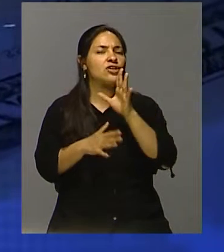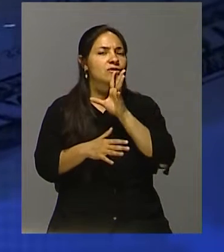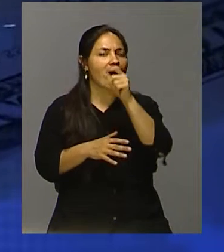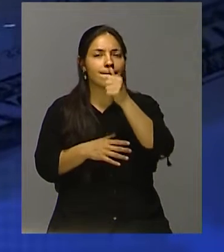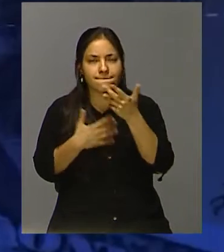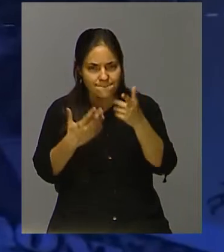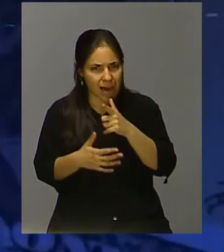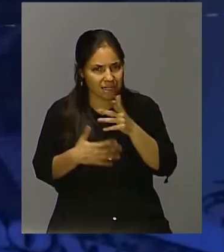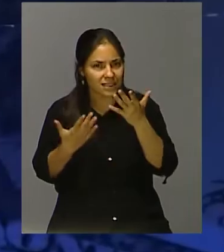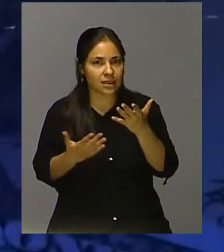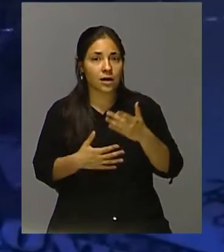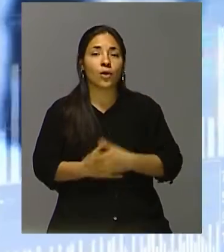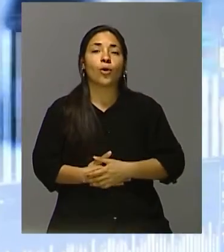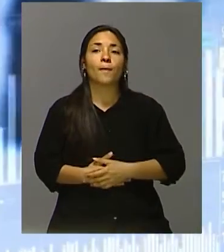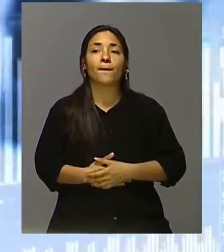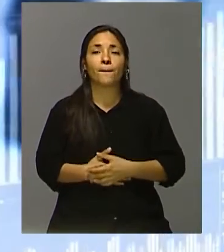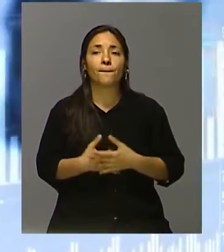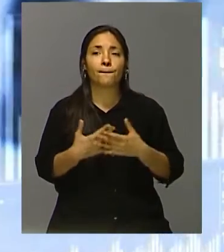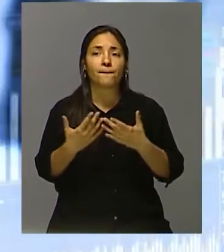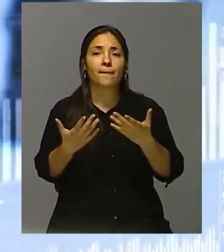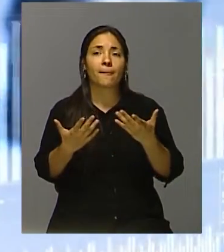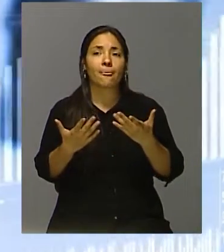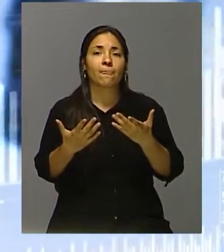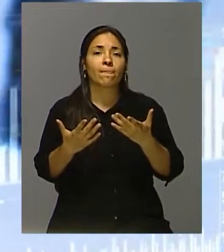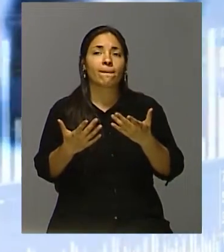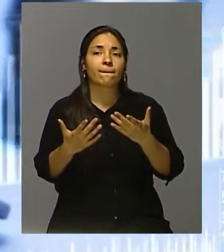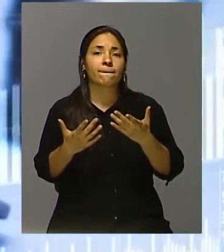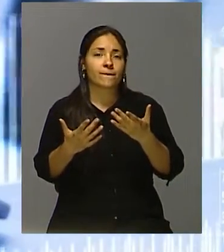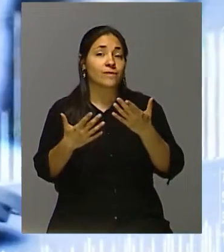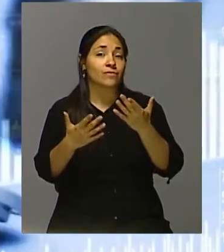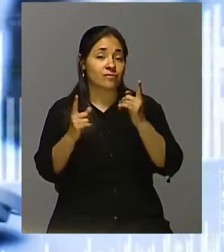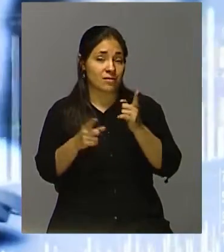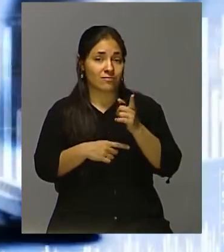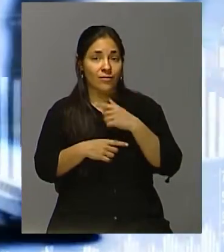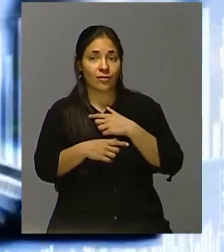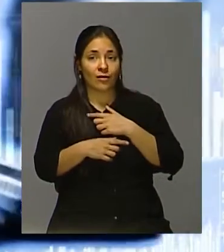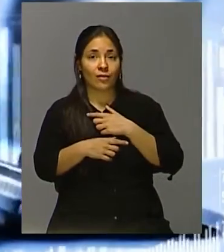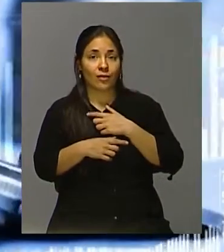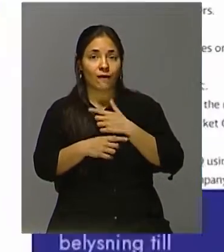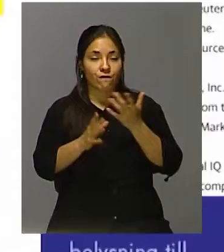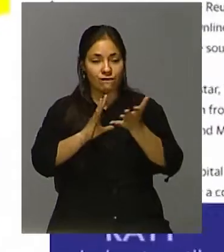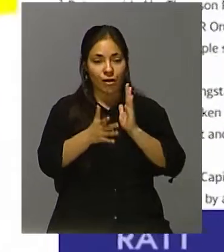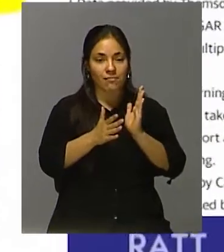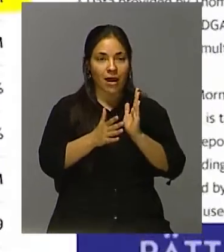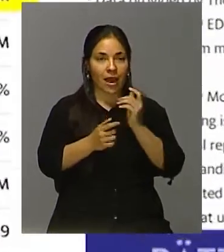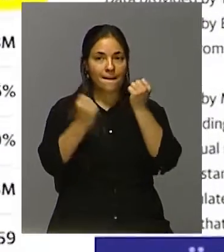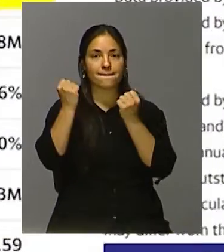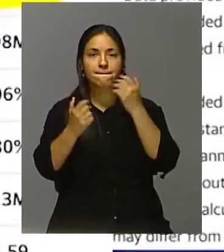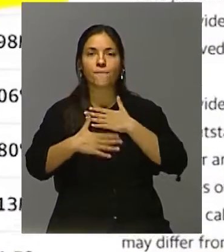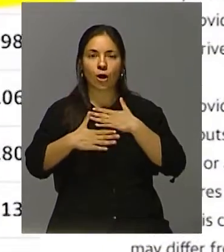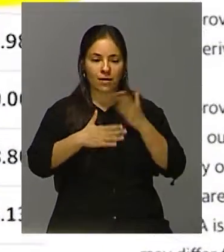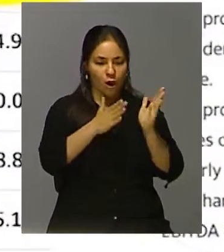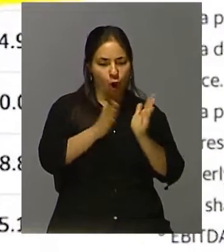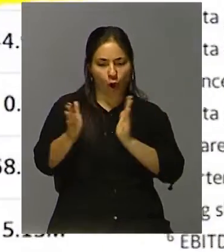hace anclar en la necesidad de tomar las riendas más ordenadamente de nuestras finanzas, ¿no? En ese